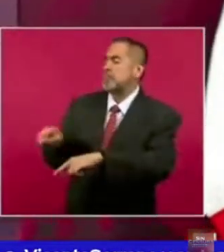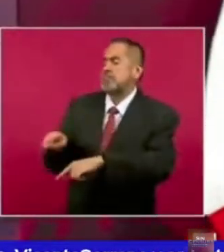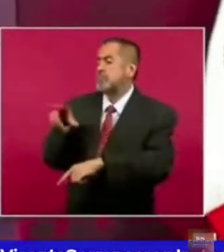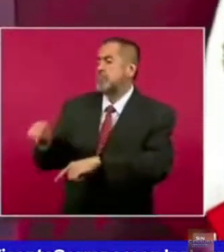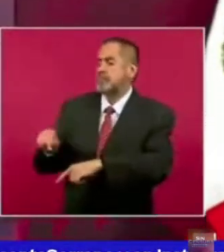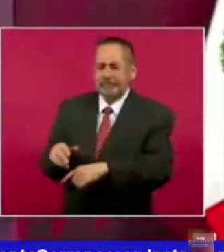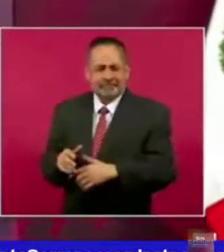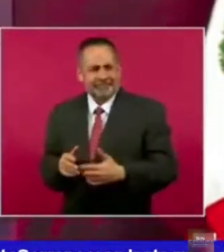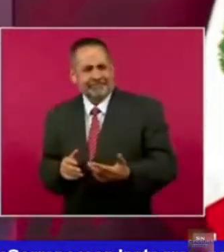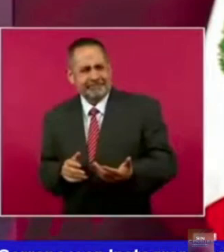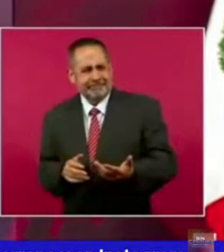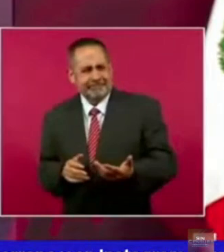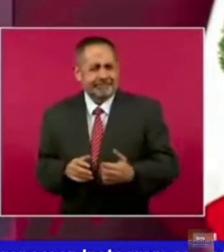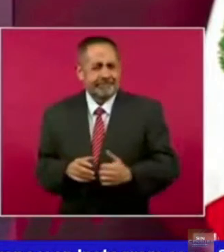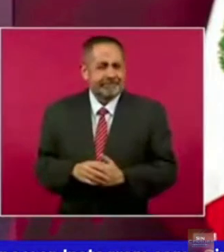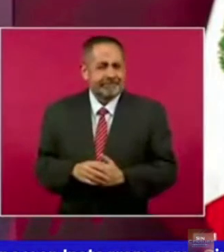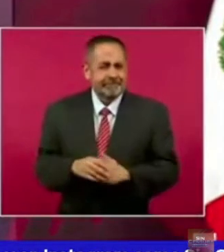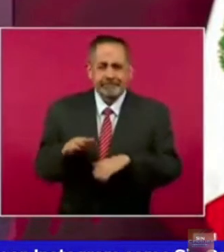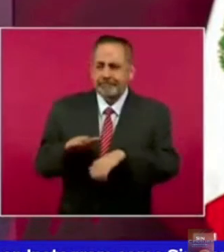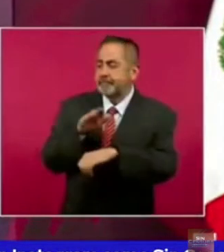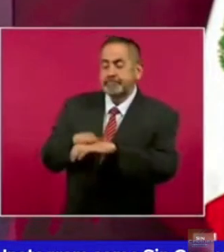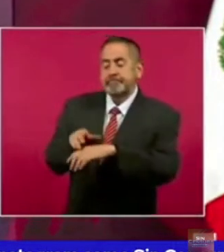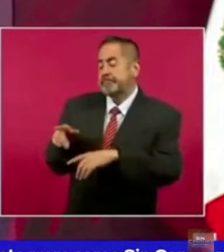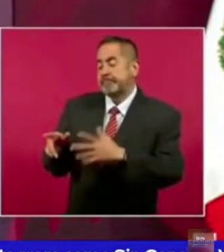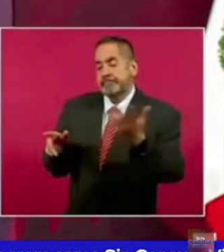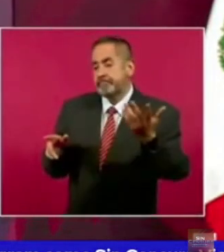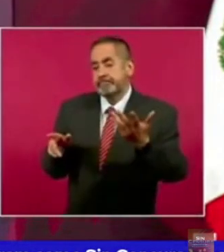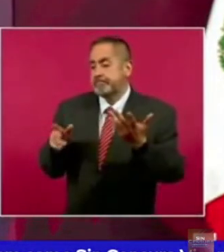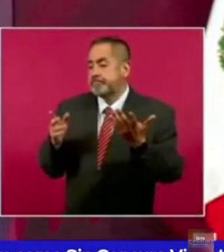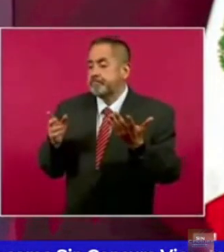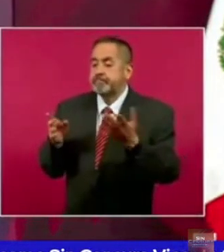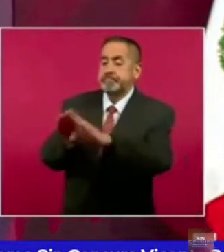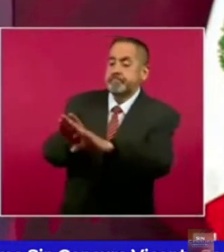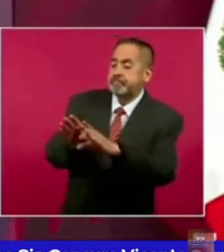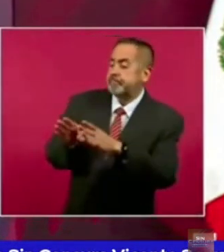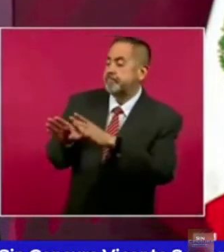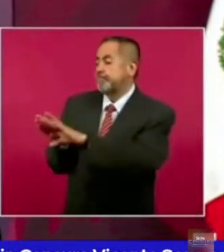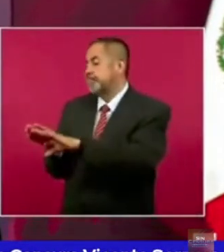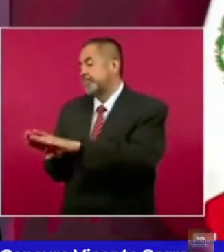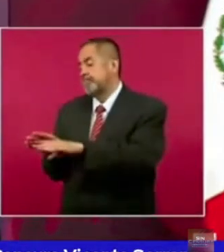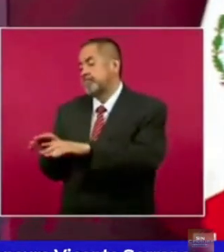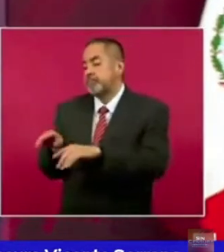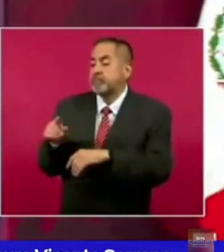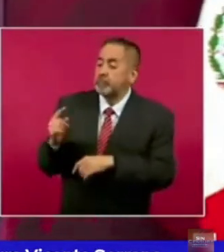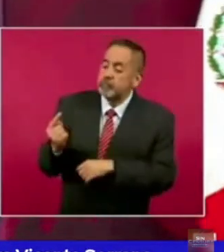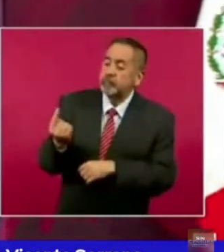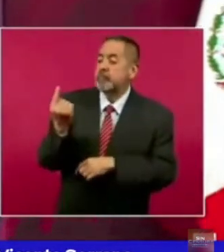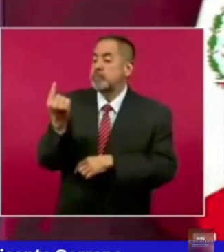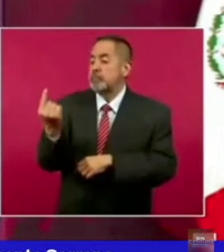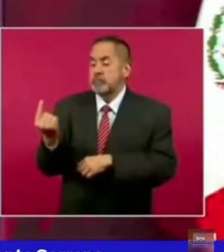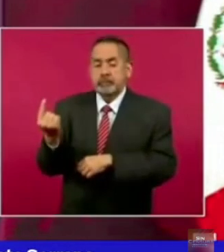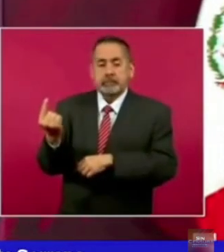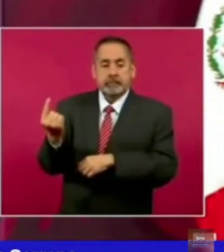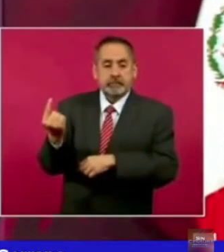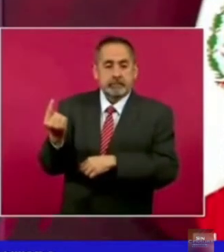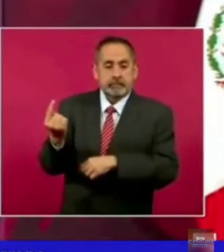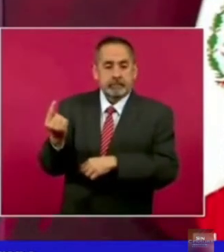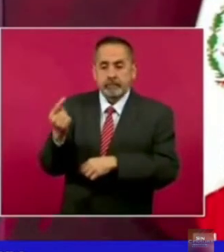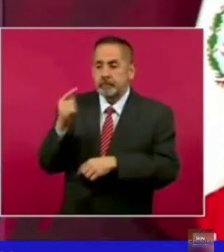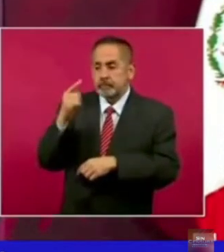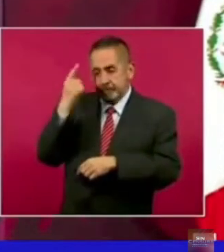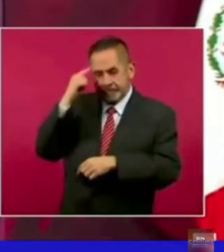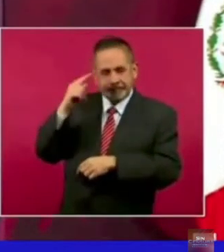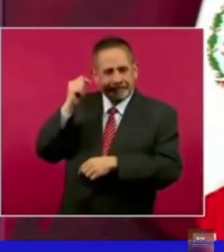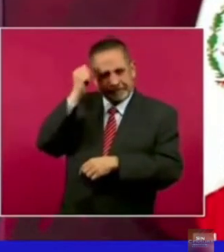que se tenían que cerrar los dos aeropuertos para construir el aeropuerto en